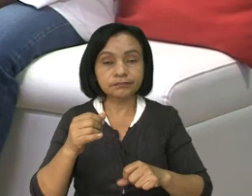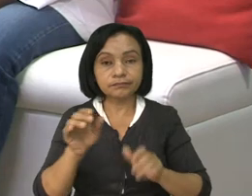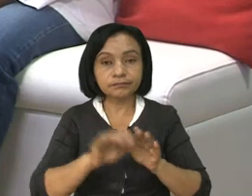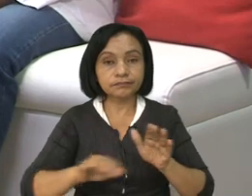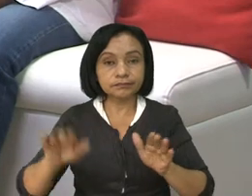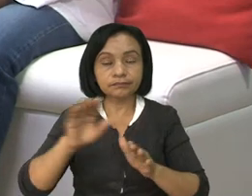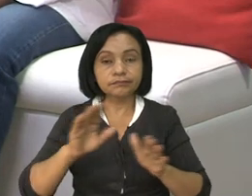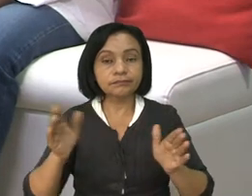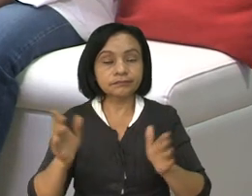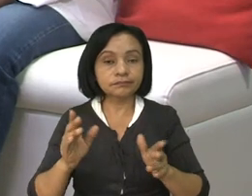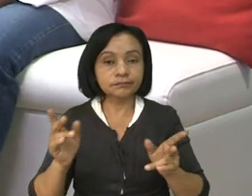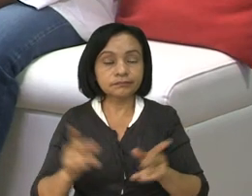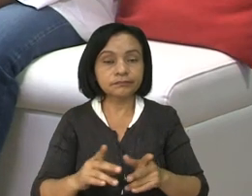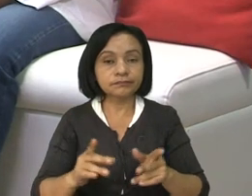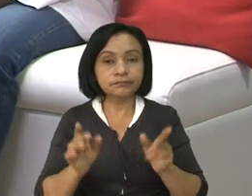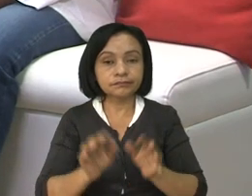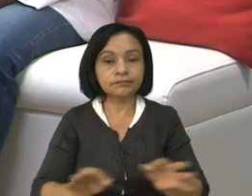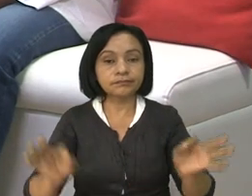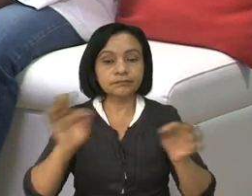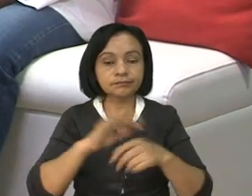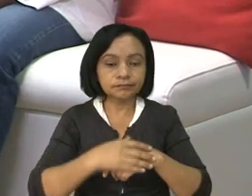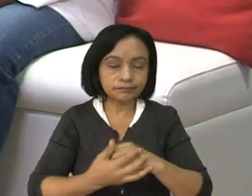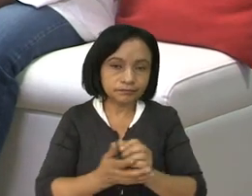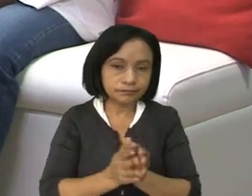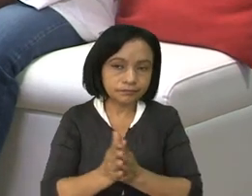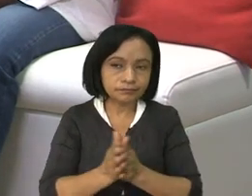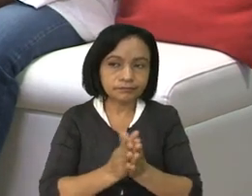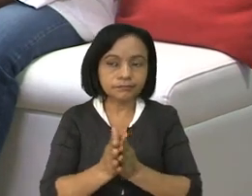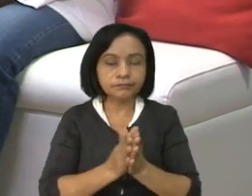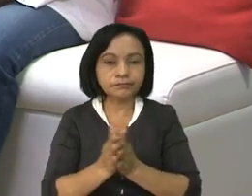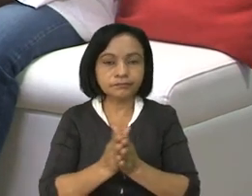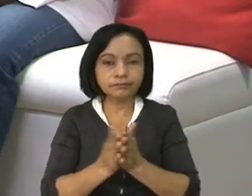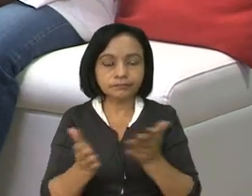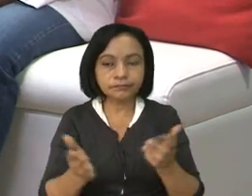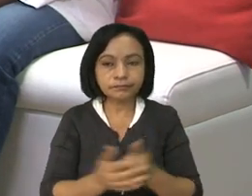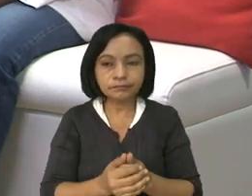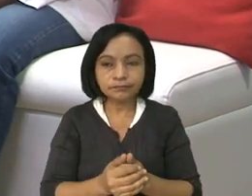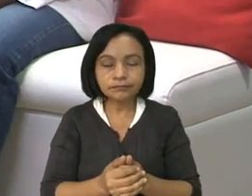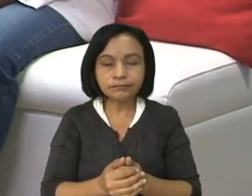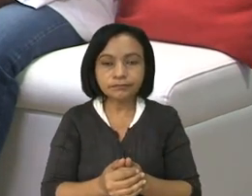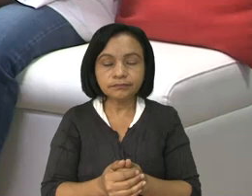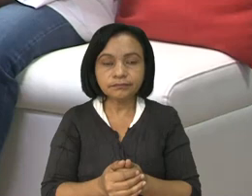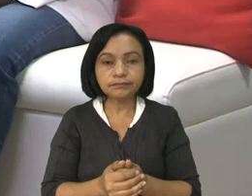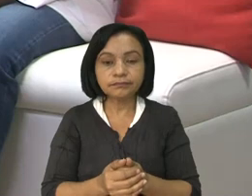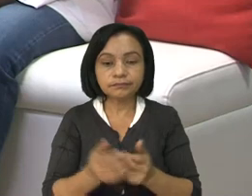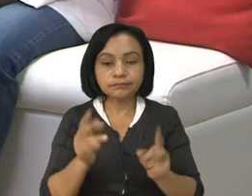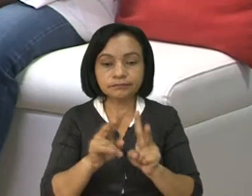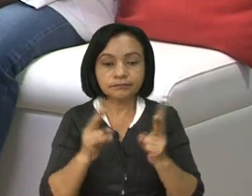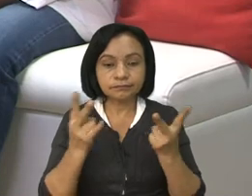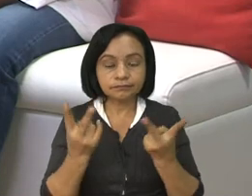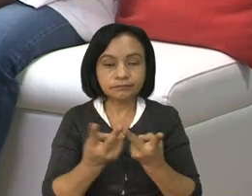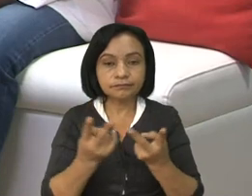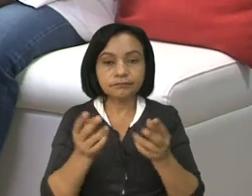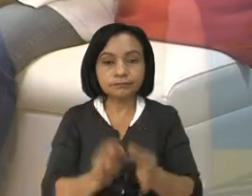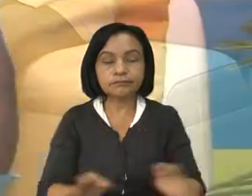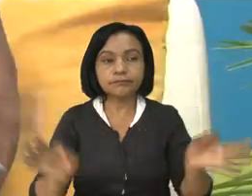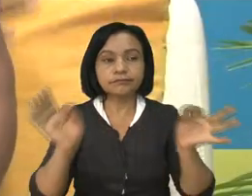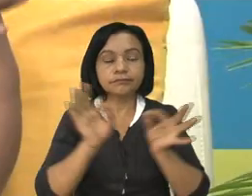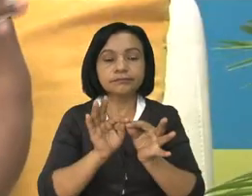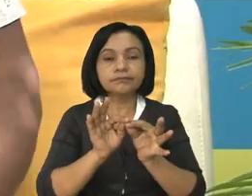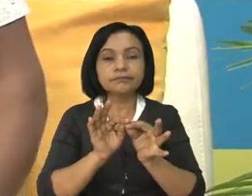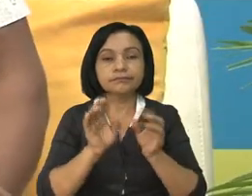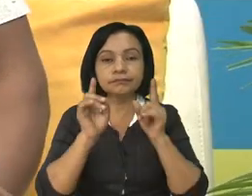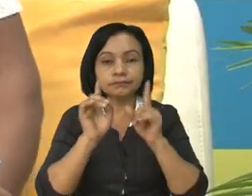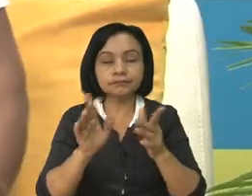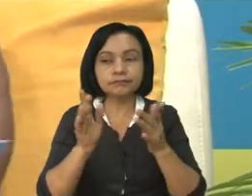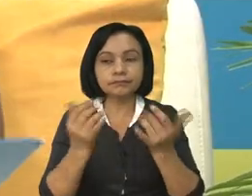más agresivas. Importante el lavado de manos, doctor, y la hervir bien las verduras. Todo esto es fundamental para